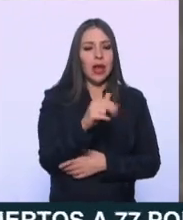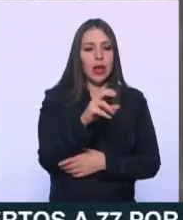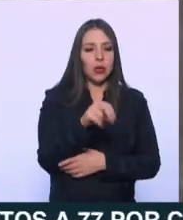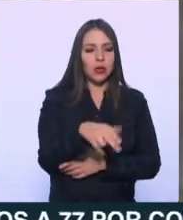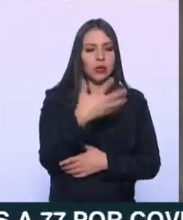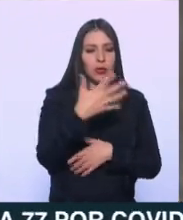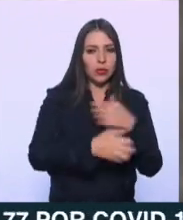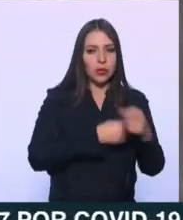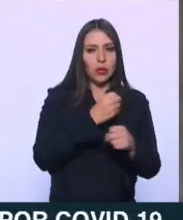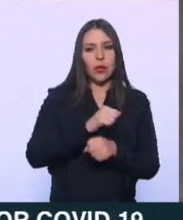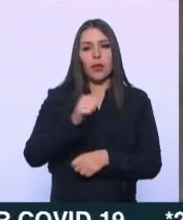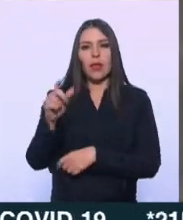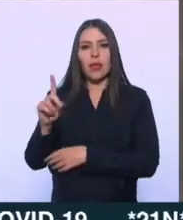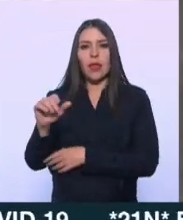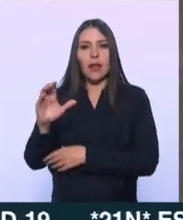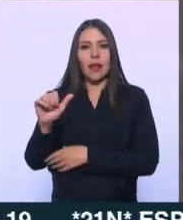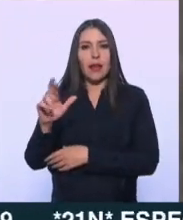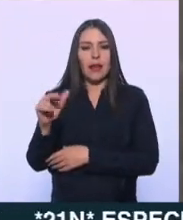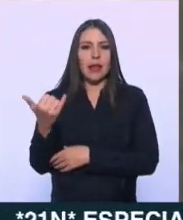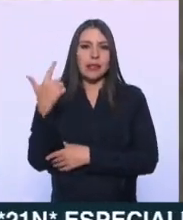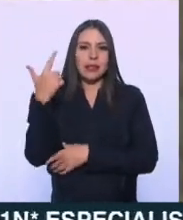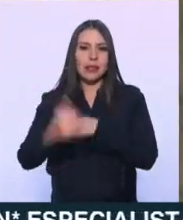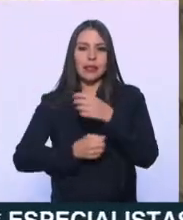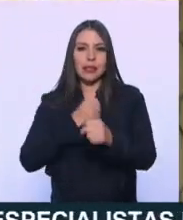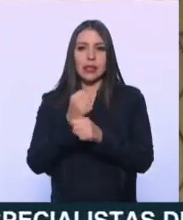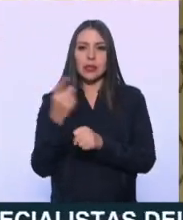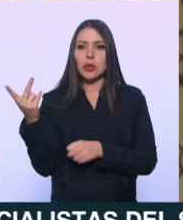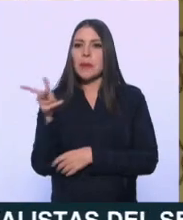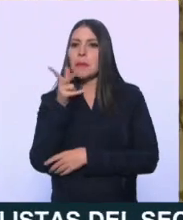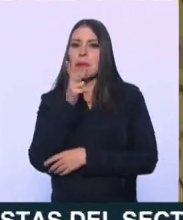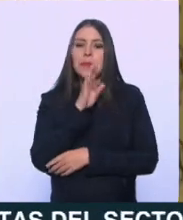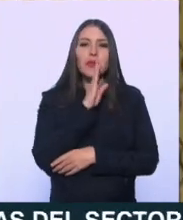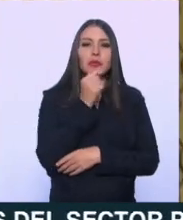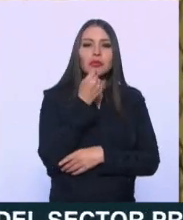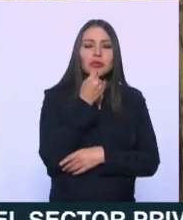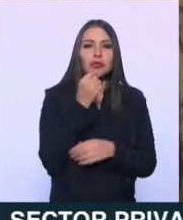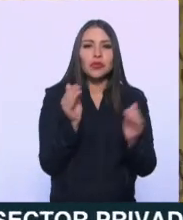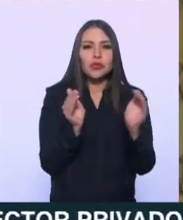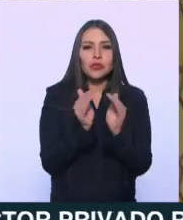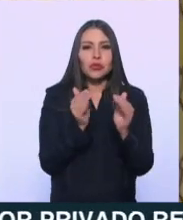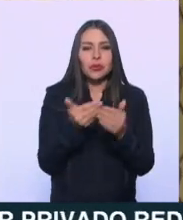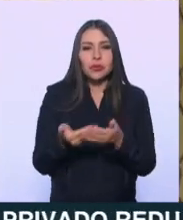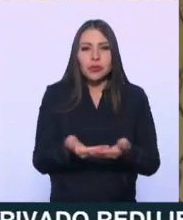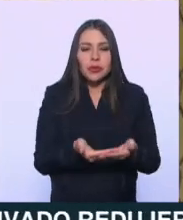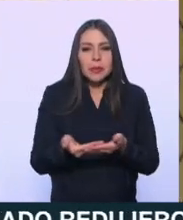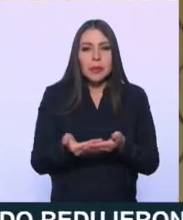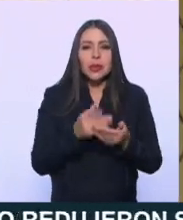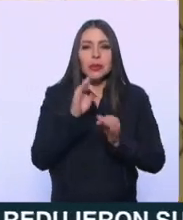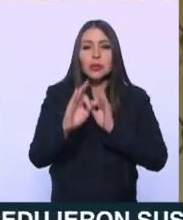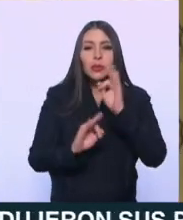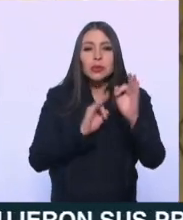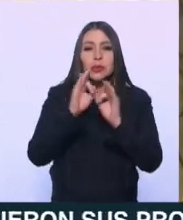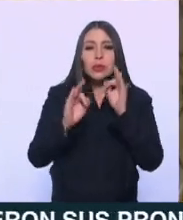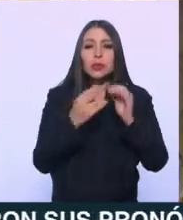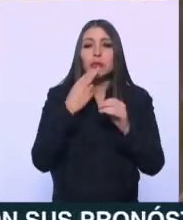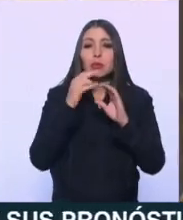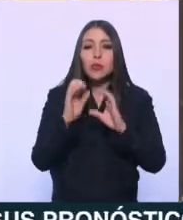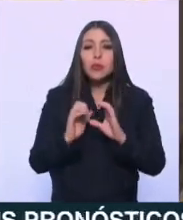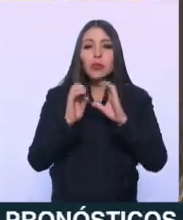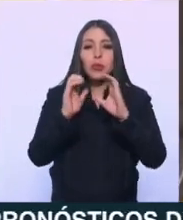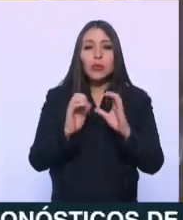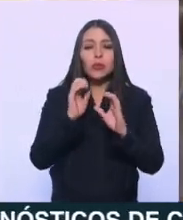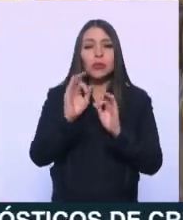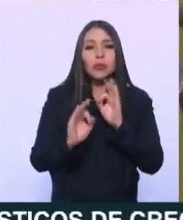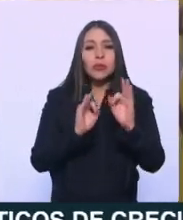7, son los padres de la cría. Ambos la cuidan y protegen, ya que las primeras semanas de vida es un periodo crítico de